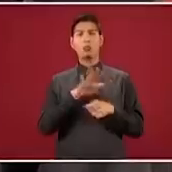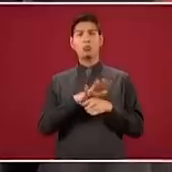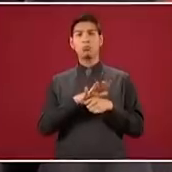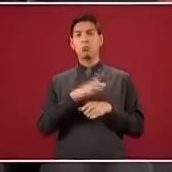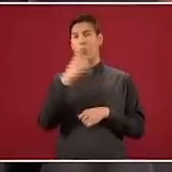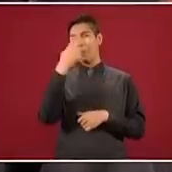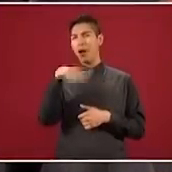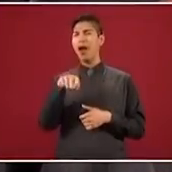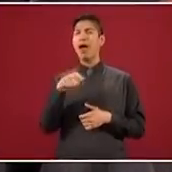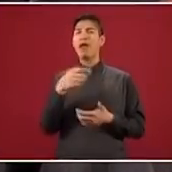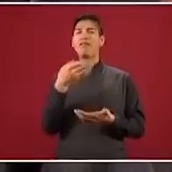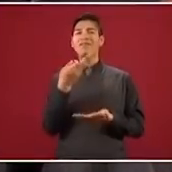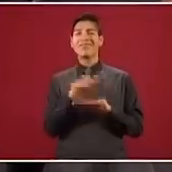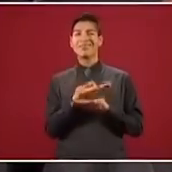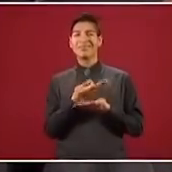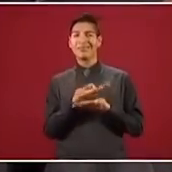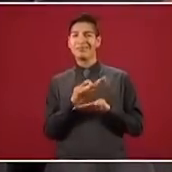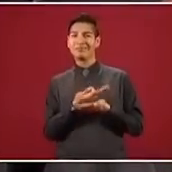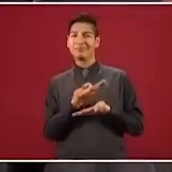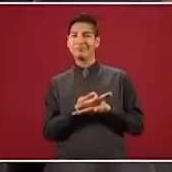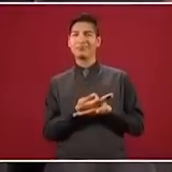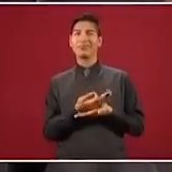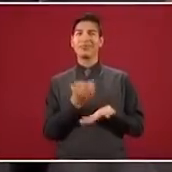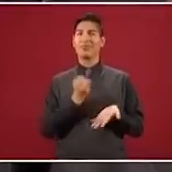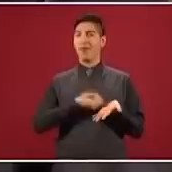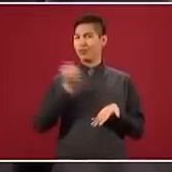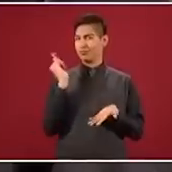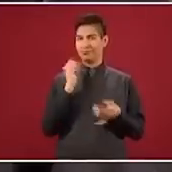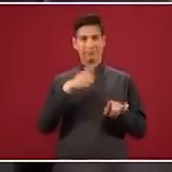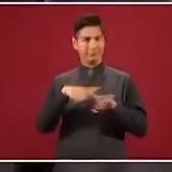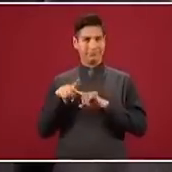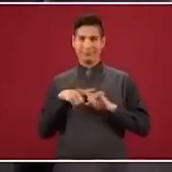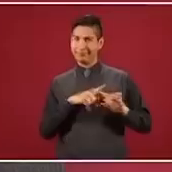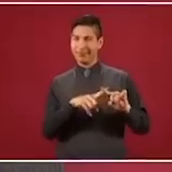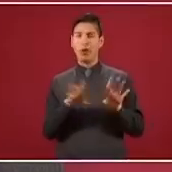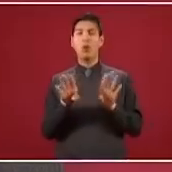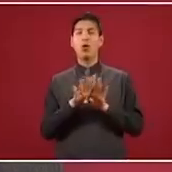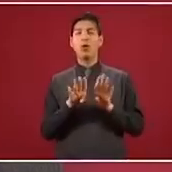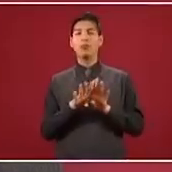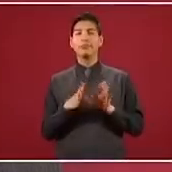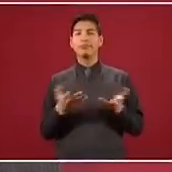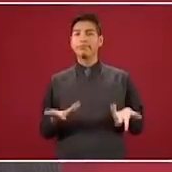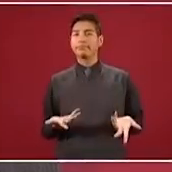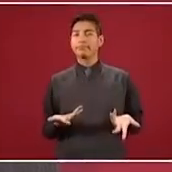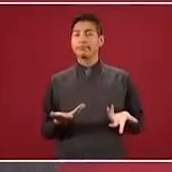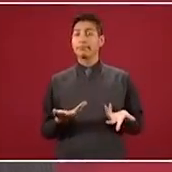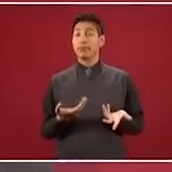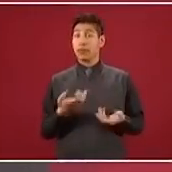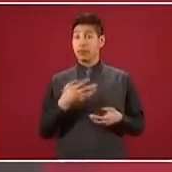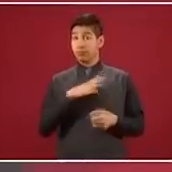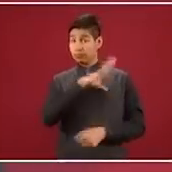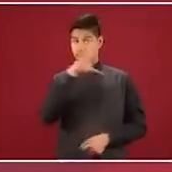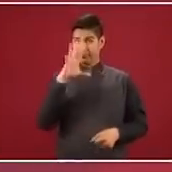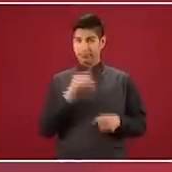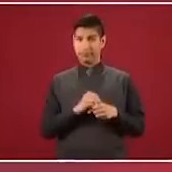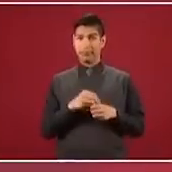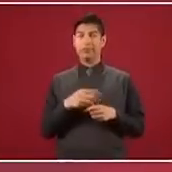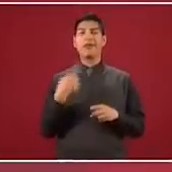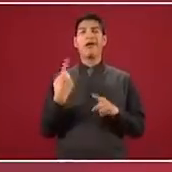fiscalización, de evaluaciones, todo esto está a cargo